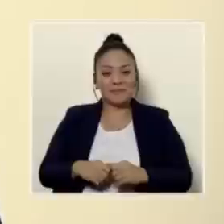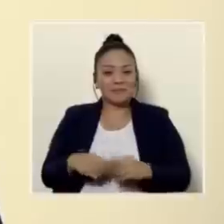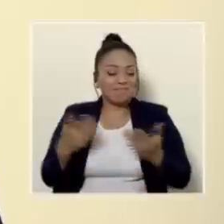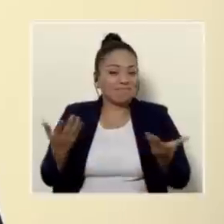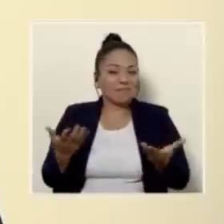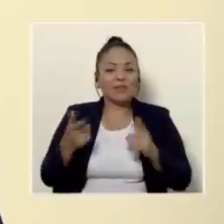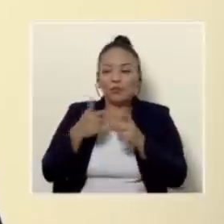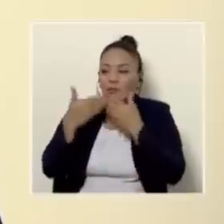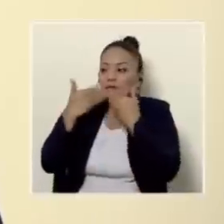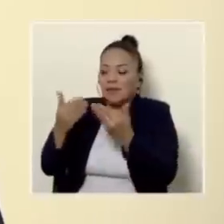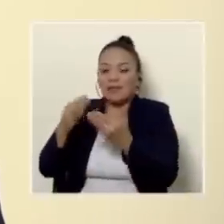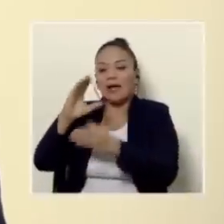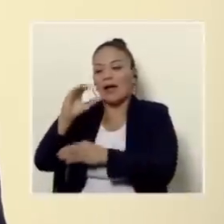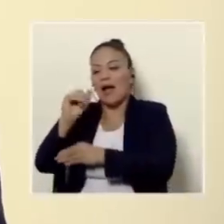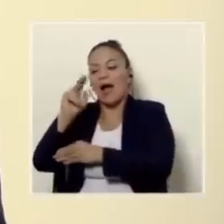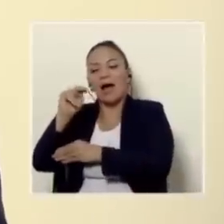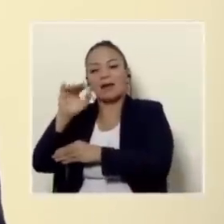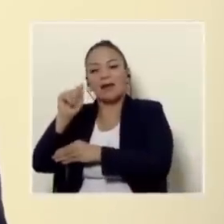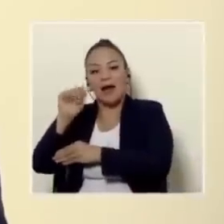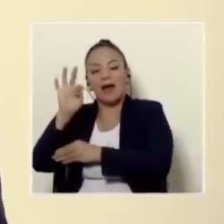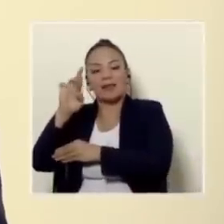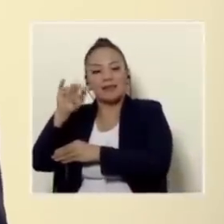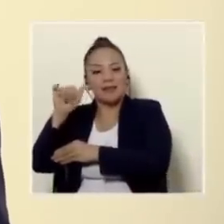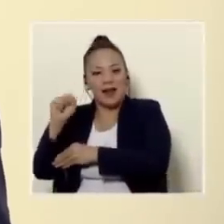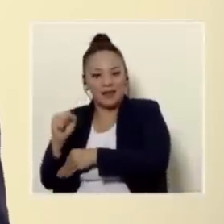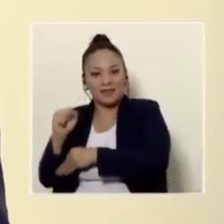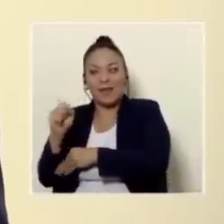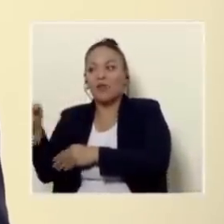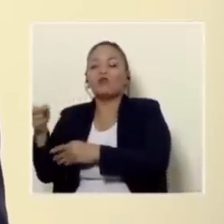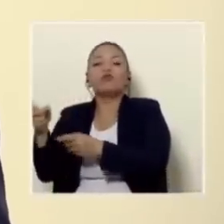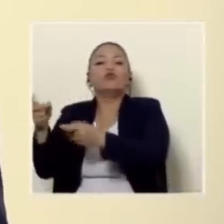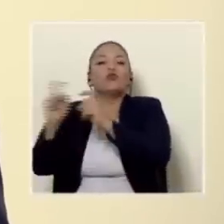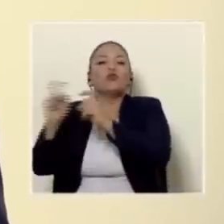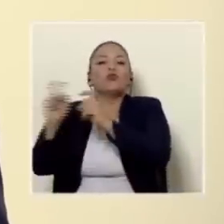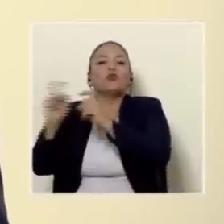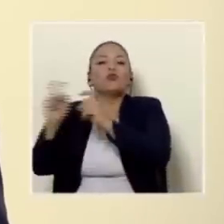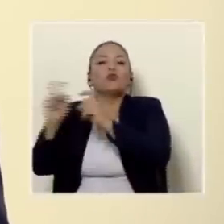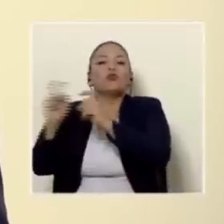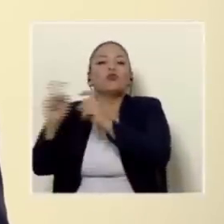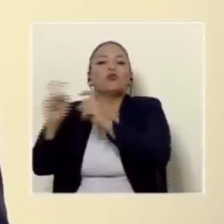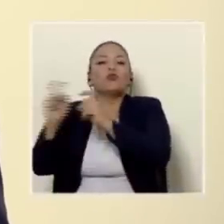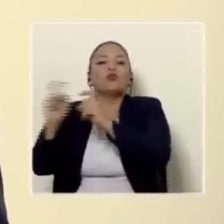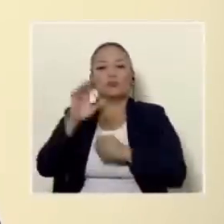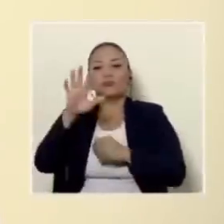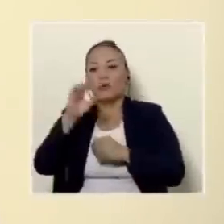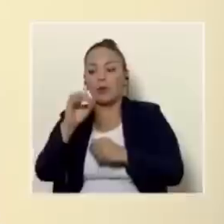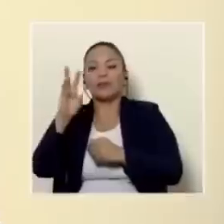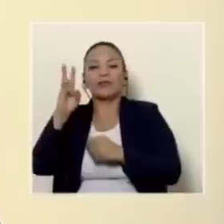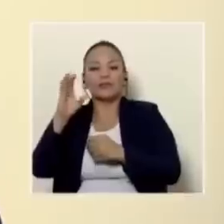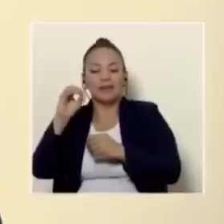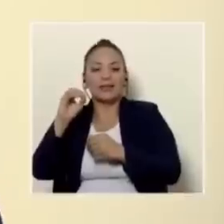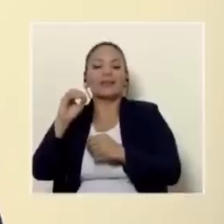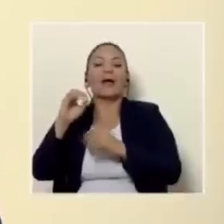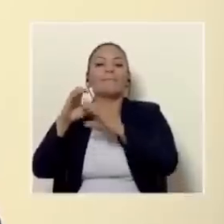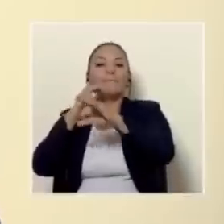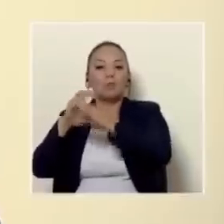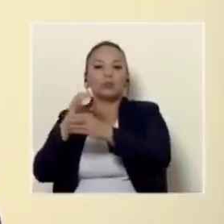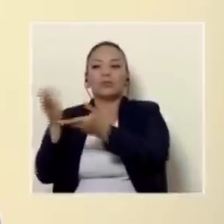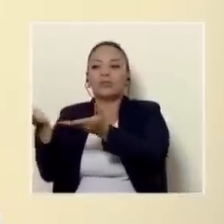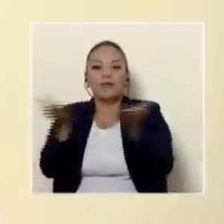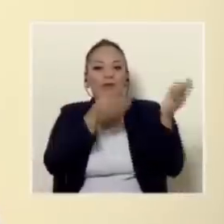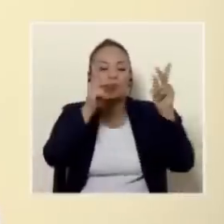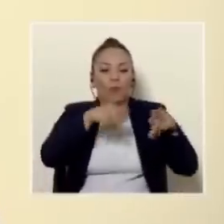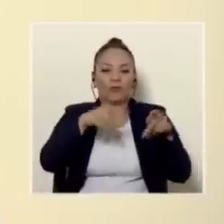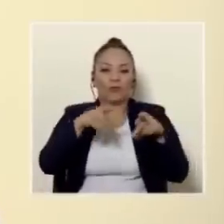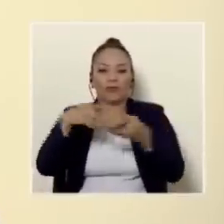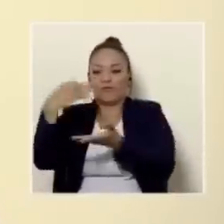un agradecimiento a Canatrans. No es que nos donen los buses, es que nos donen el servicio de 50, 60 buses, jalando gente de un lado para